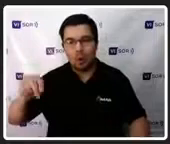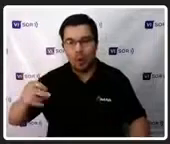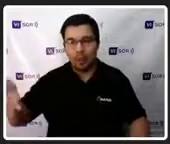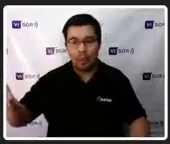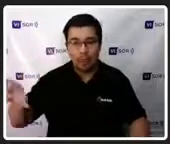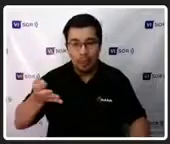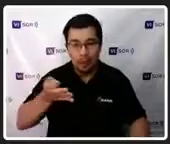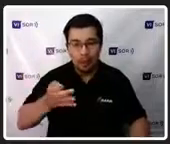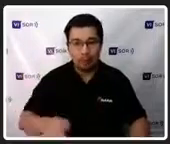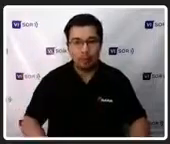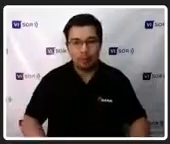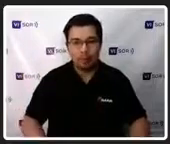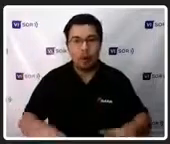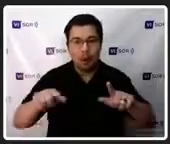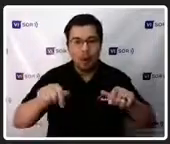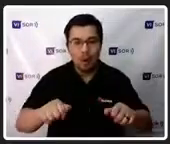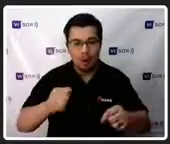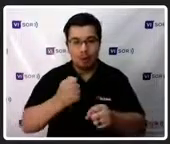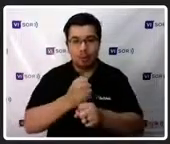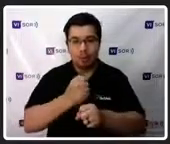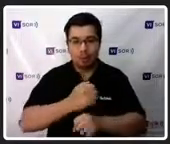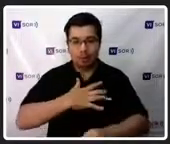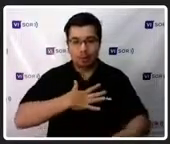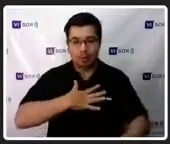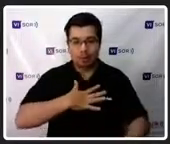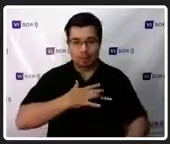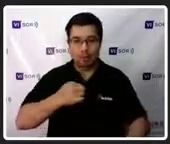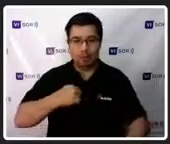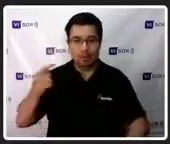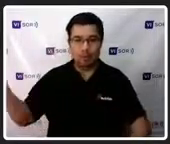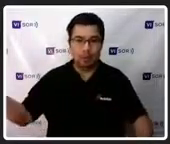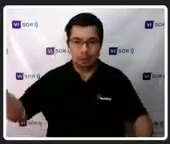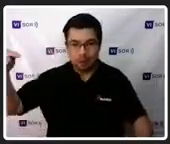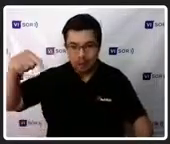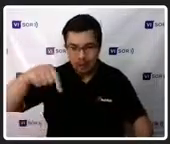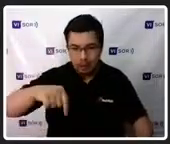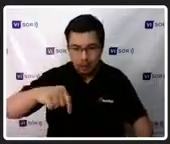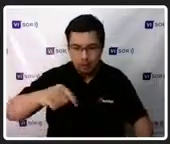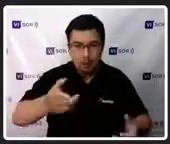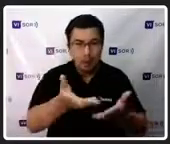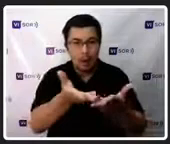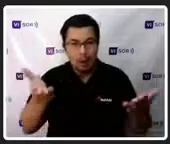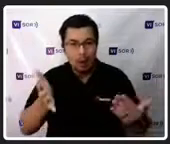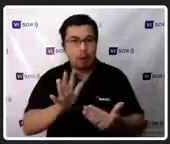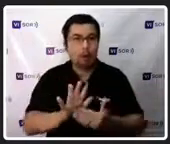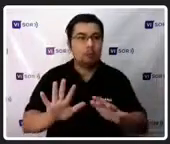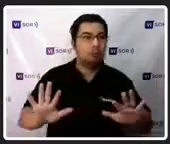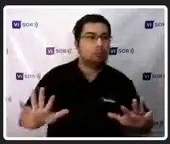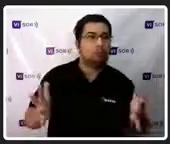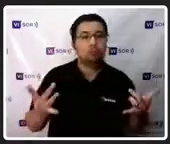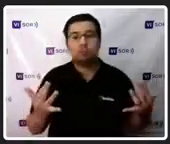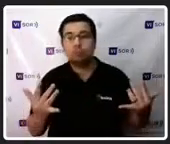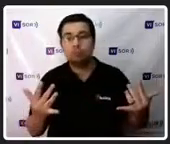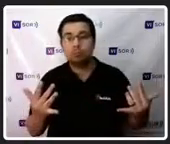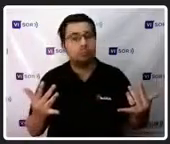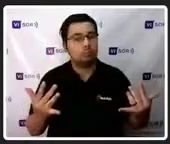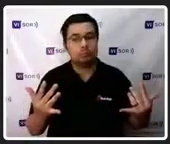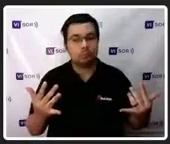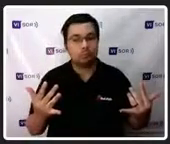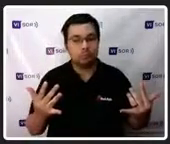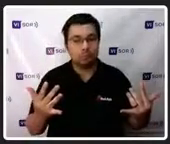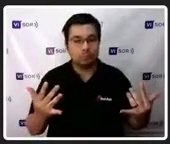estoy, llegué, pero no es que me estaban esperando, voy a ser súper honesto, sino que me fabricó un poco la oportunidad, y esto es